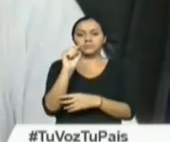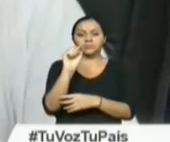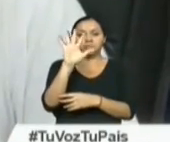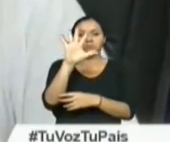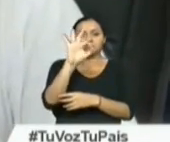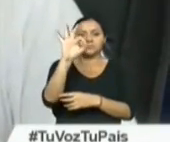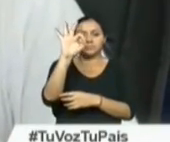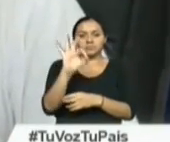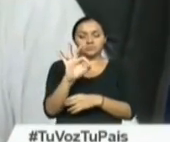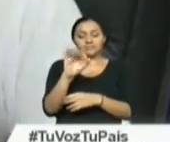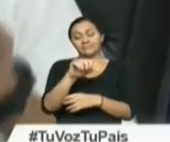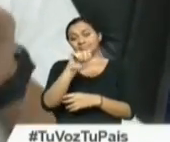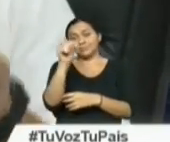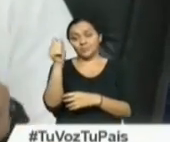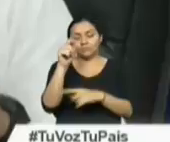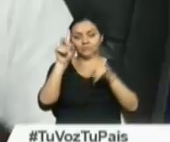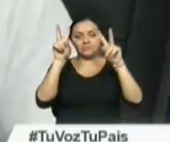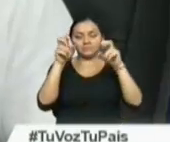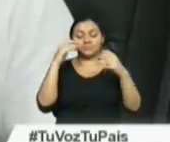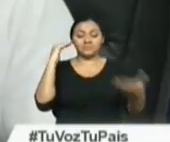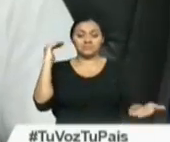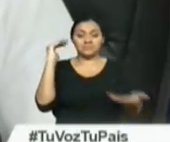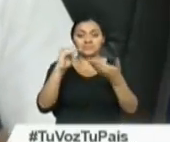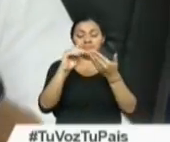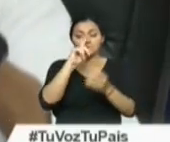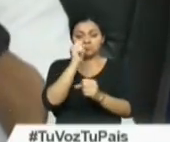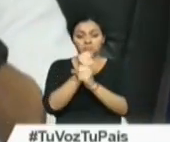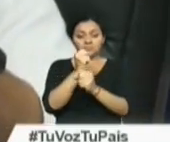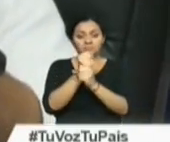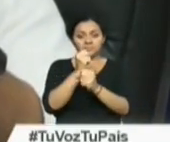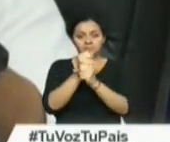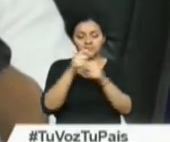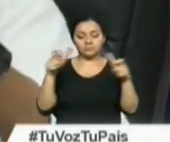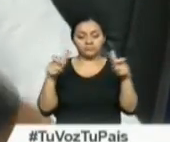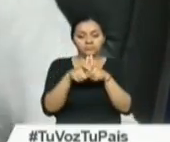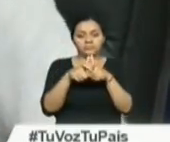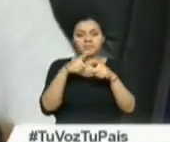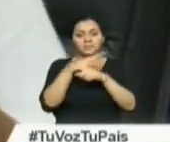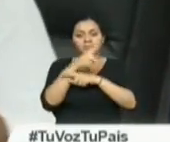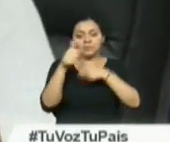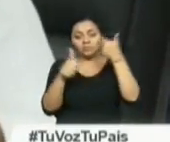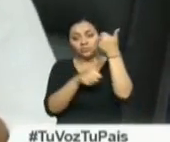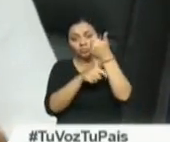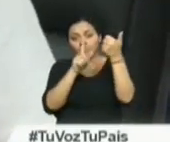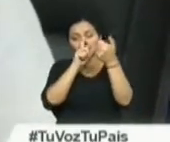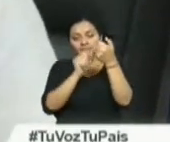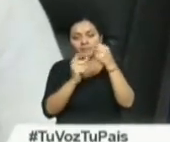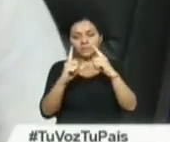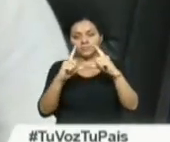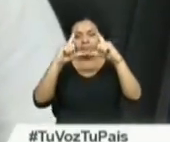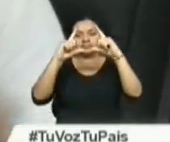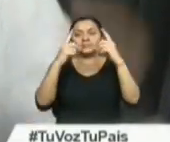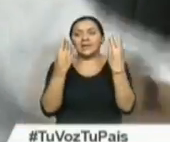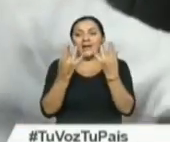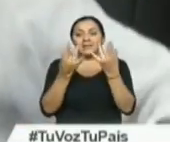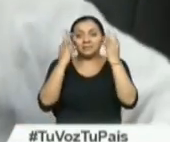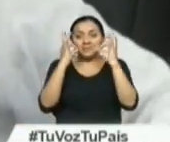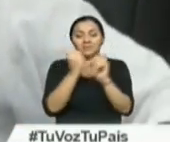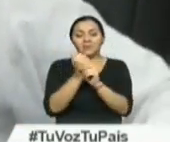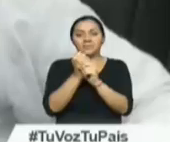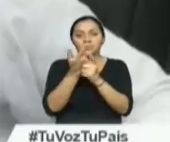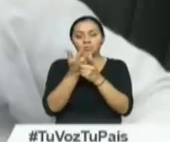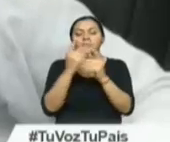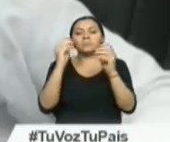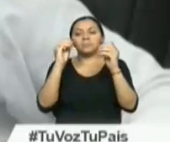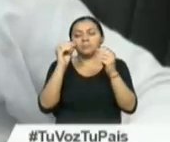1.5. En otras palabras, baja el desempleo, pero sube un poco el subempleo, o sea, se deteriora la calidad del empleo. Pero esto también